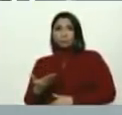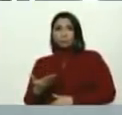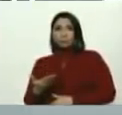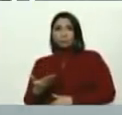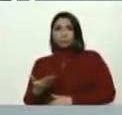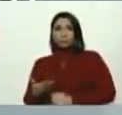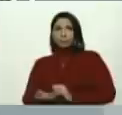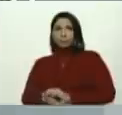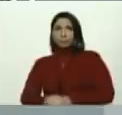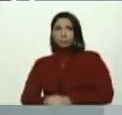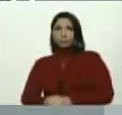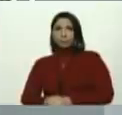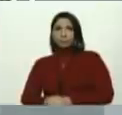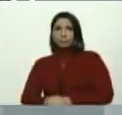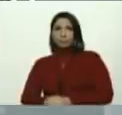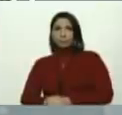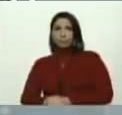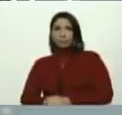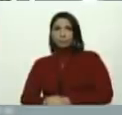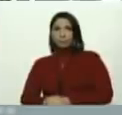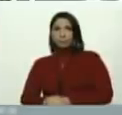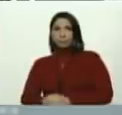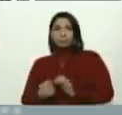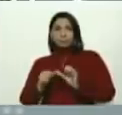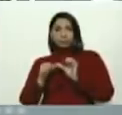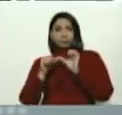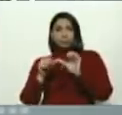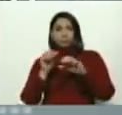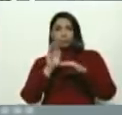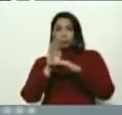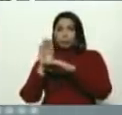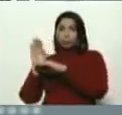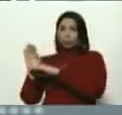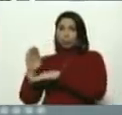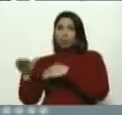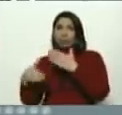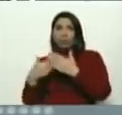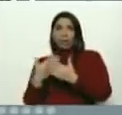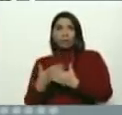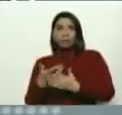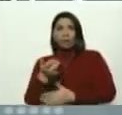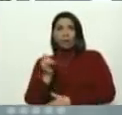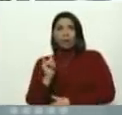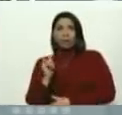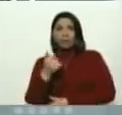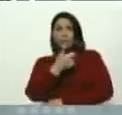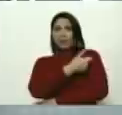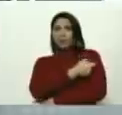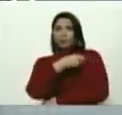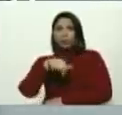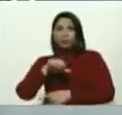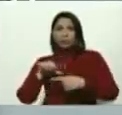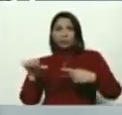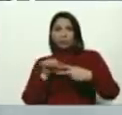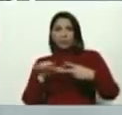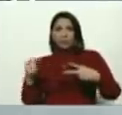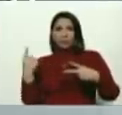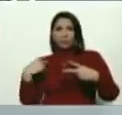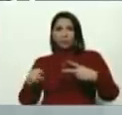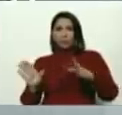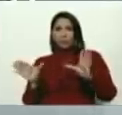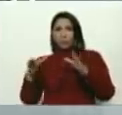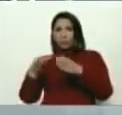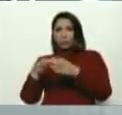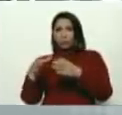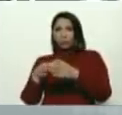importante que sigamos cuidándonos hasta que haya vacuna. Esta semana tuvimos la reunión de